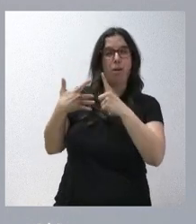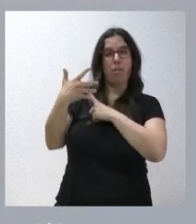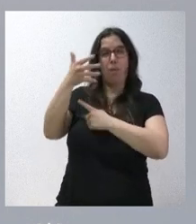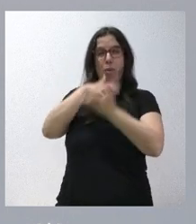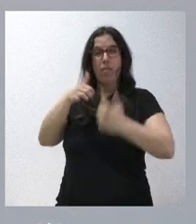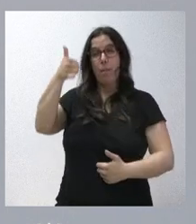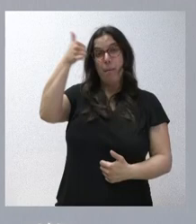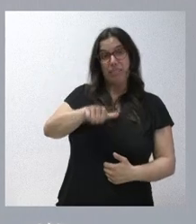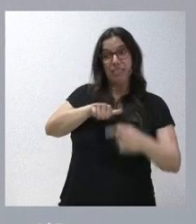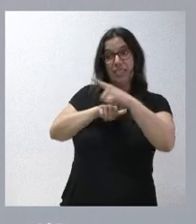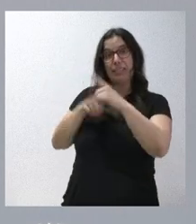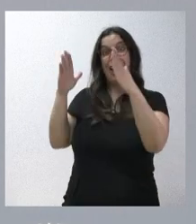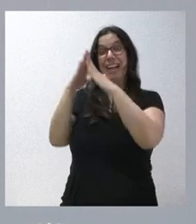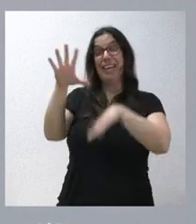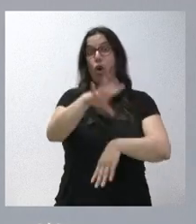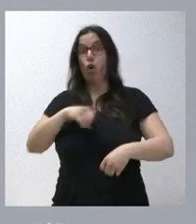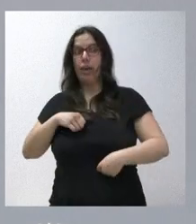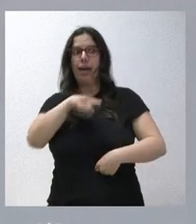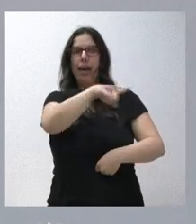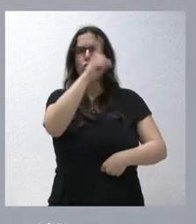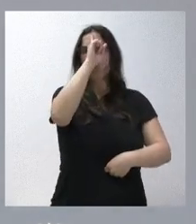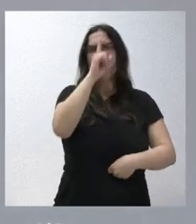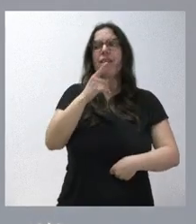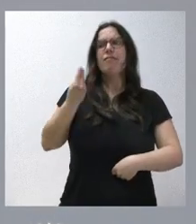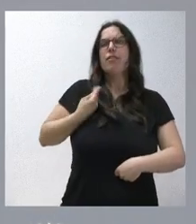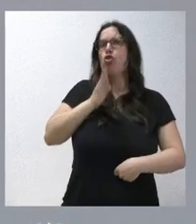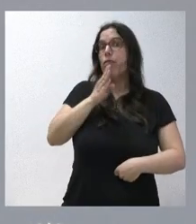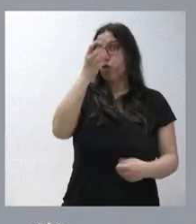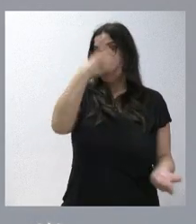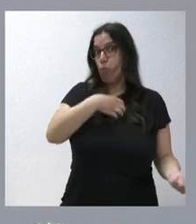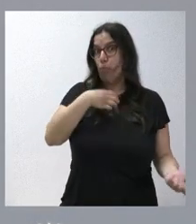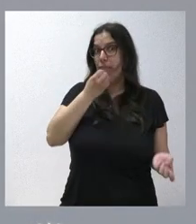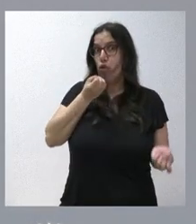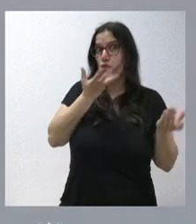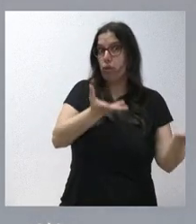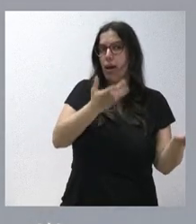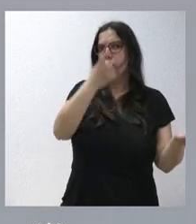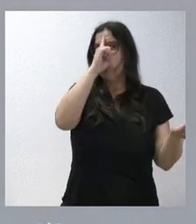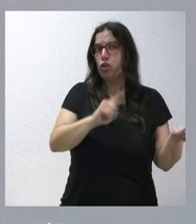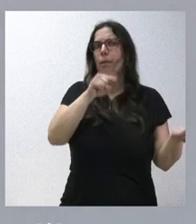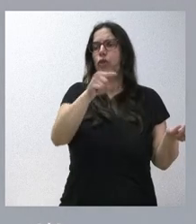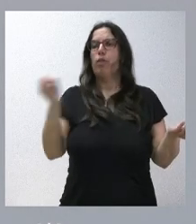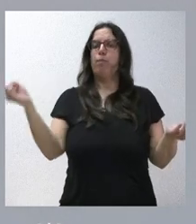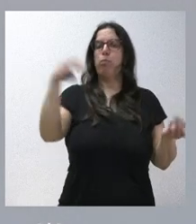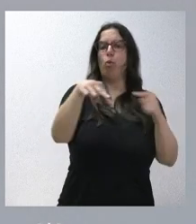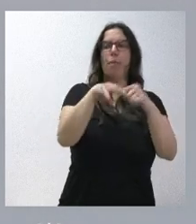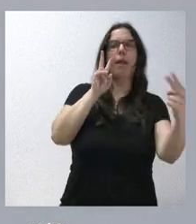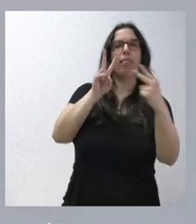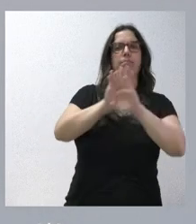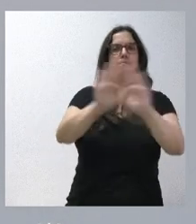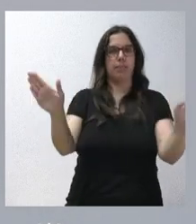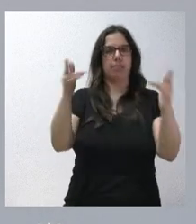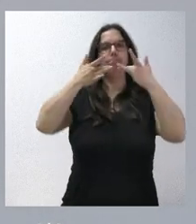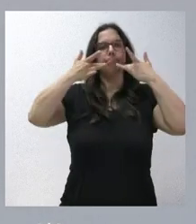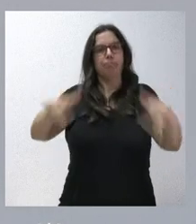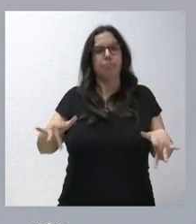machista y que por tanto no solamente estamos abordando la violencia posible contra los menores sino también previniendo la